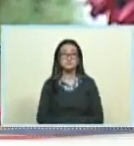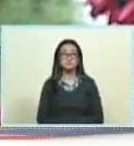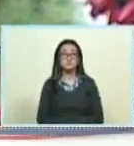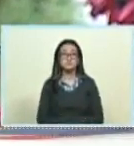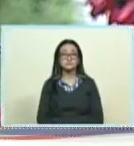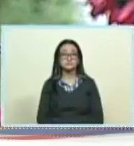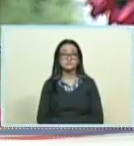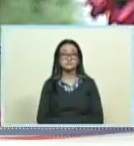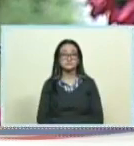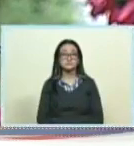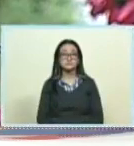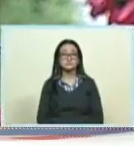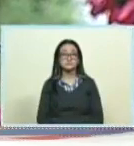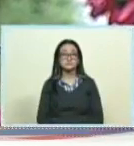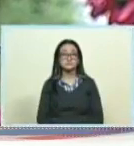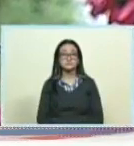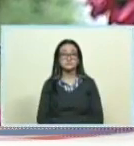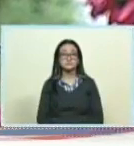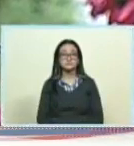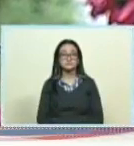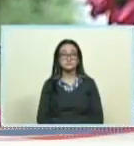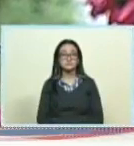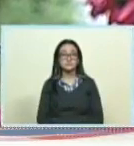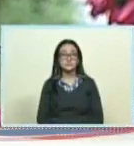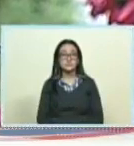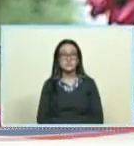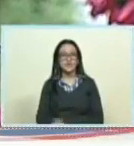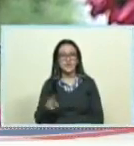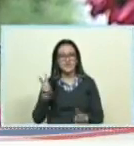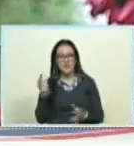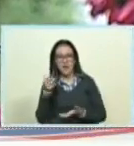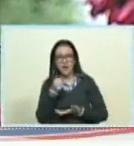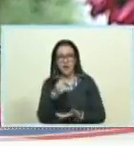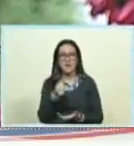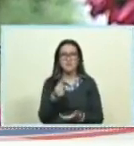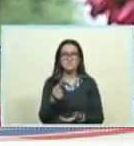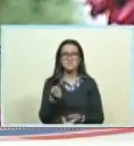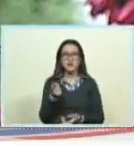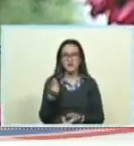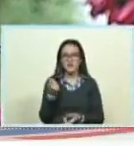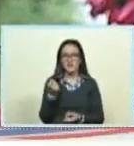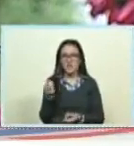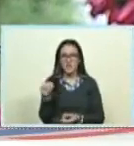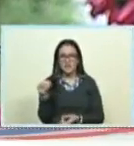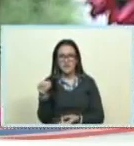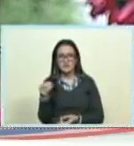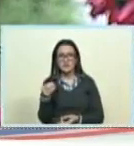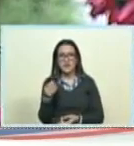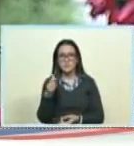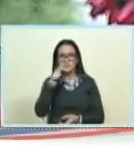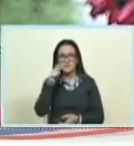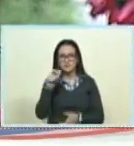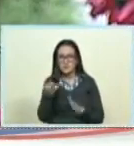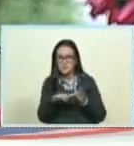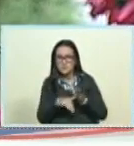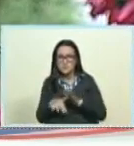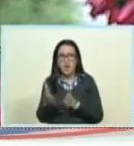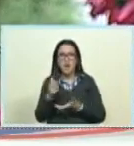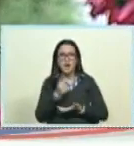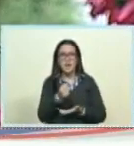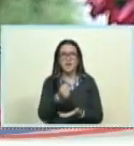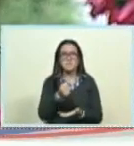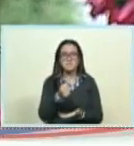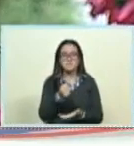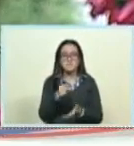Porque con el tremendo esfuerzo que nosotros hacemos con los CLAP, todavía hay bandidos que se agarran las gandolas de los CLAP y se las